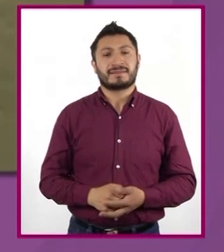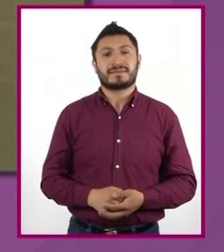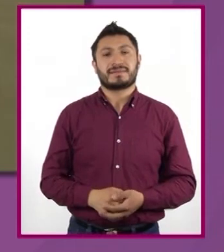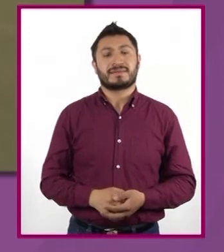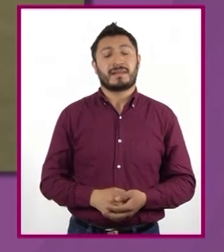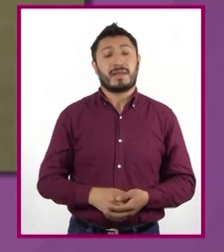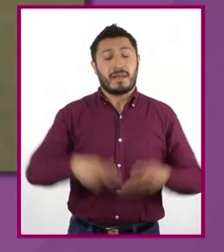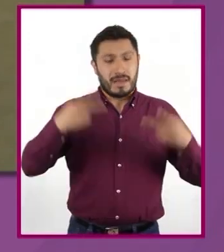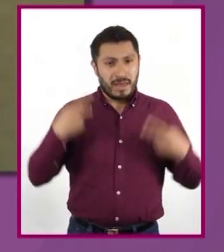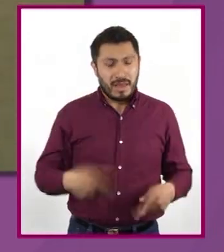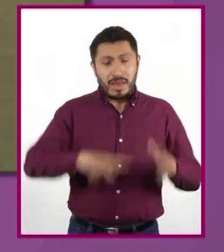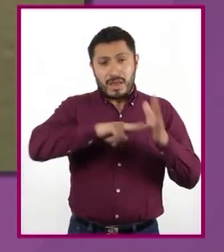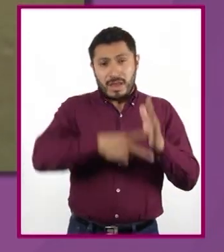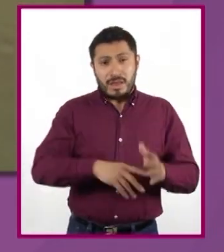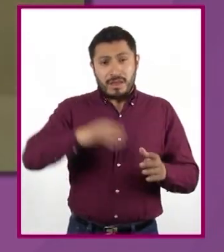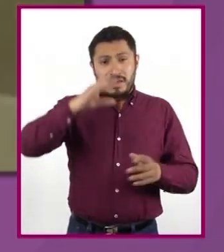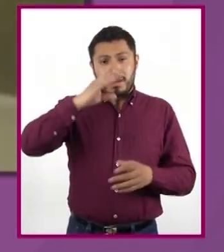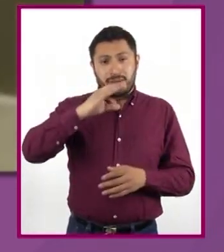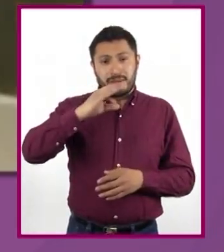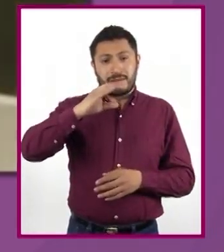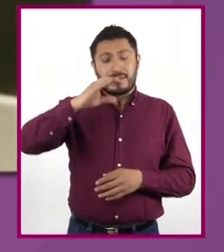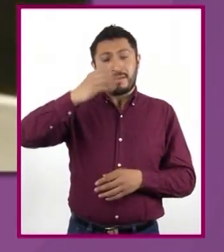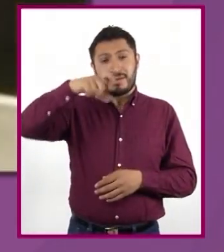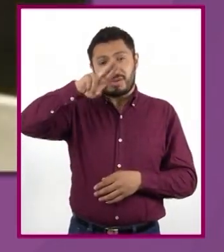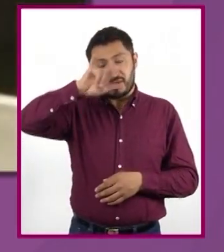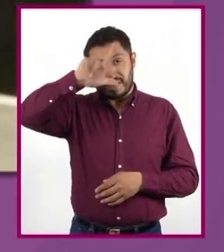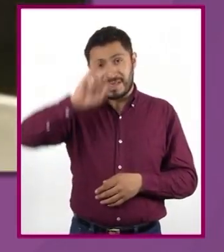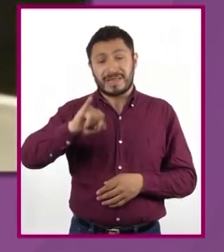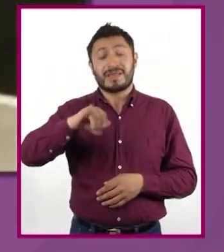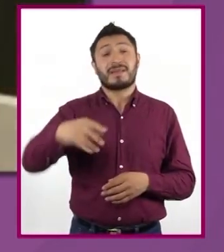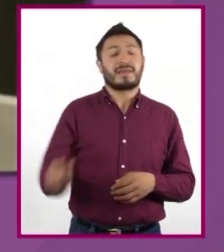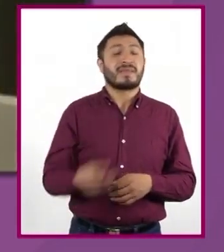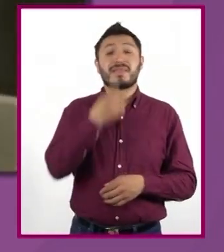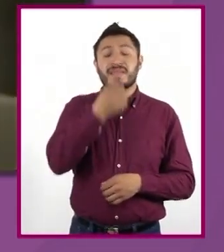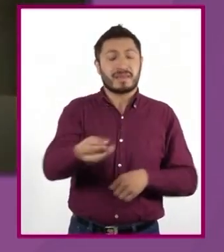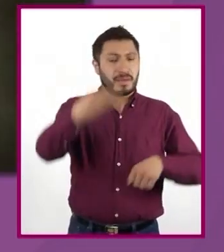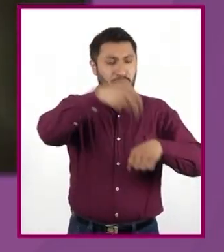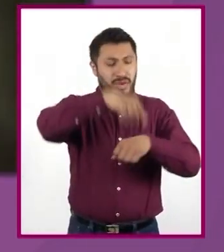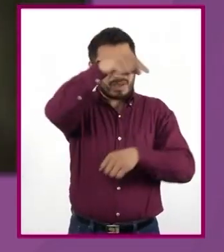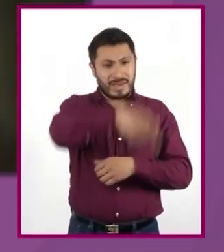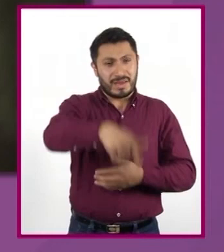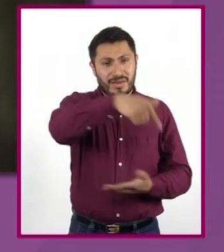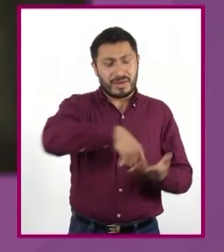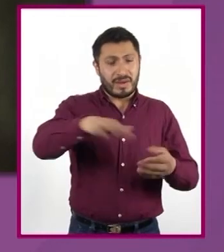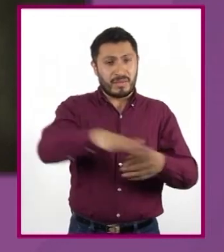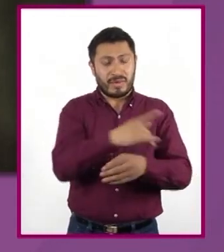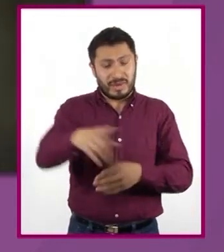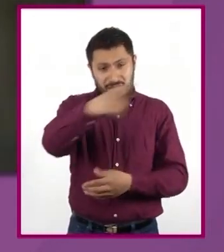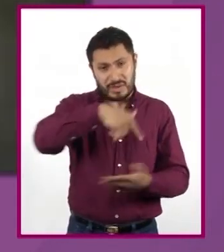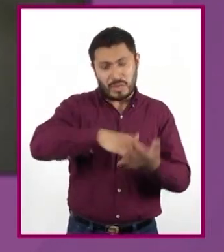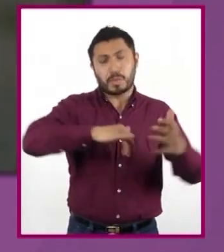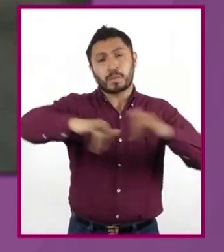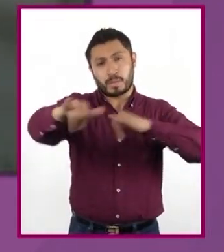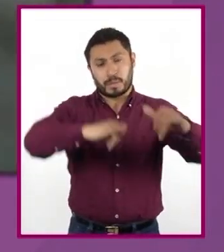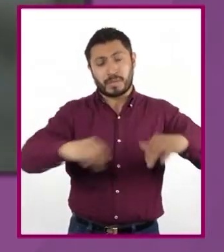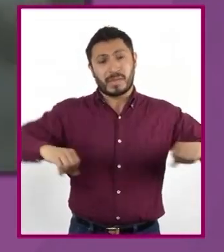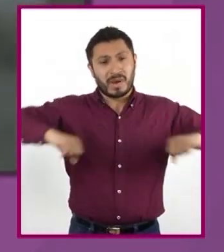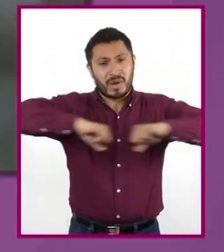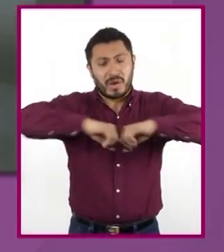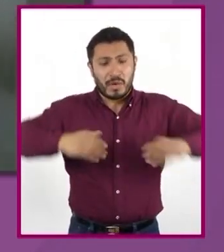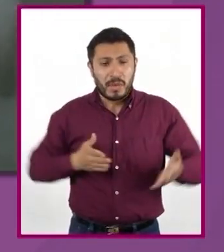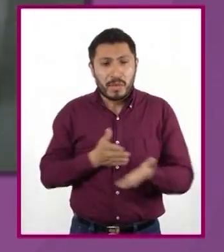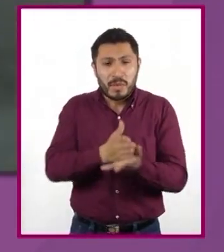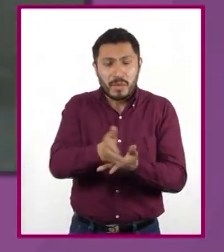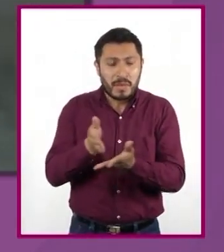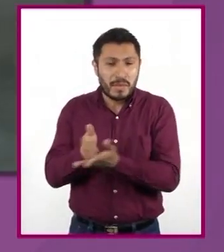El arqueólogo Charles Kelly afirma que se establecieron en esta zona por la situación geográfica, cruce natural